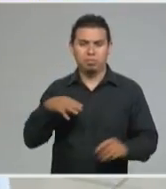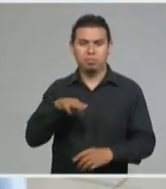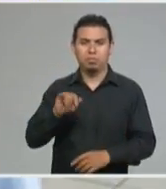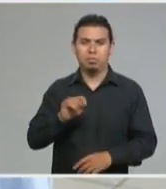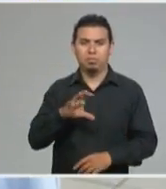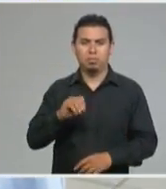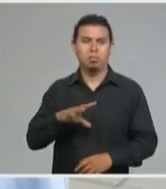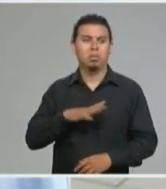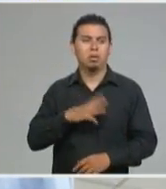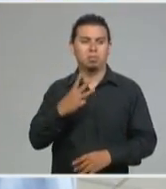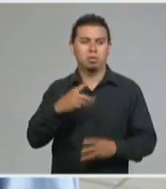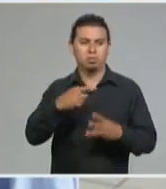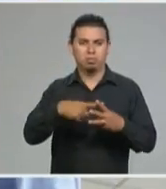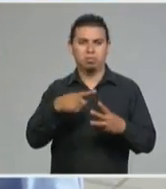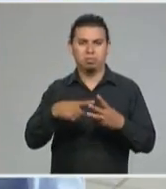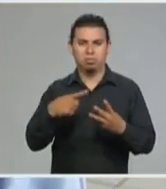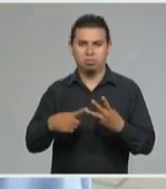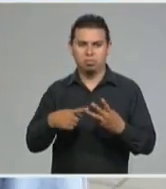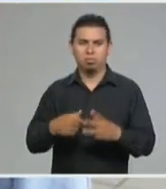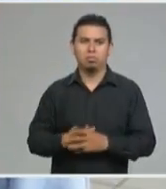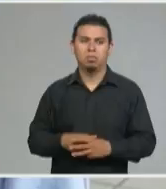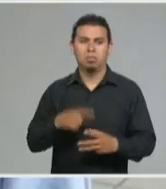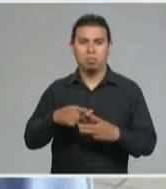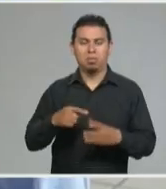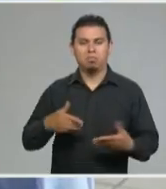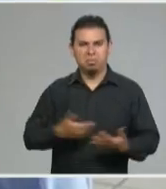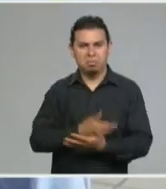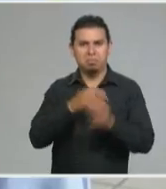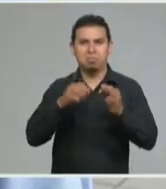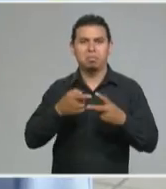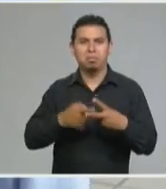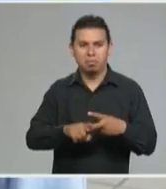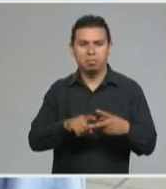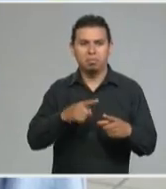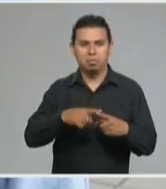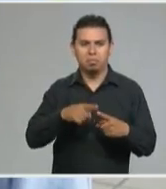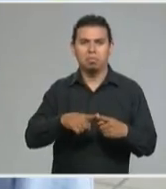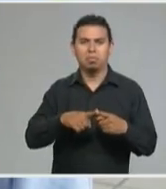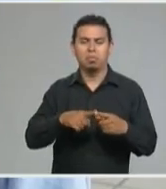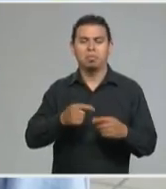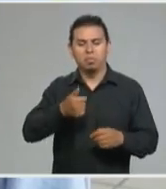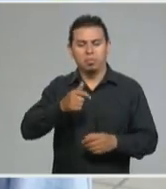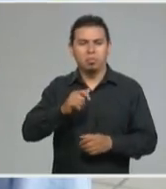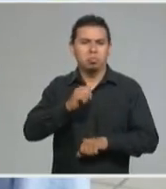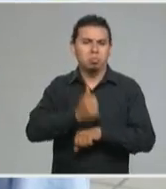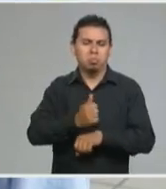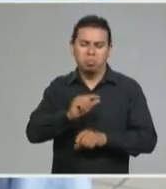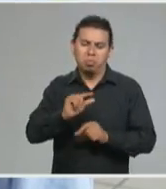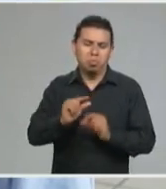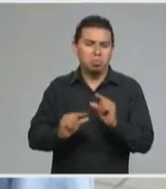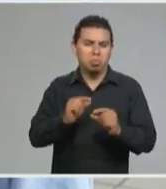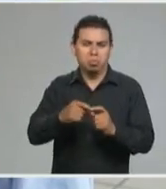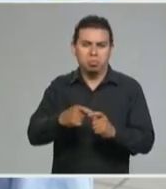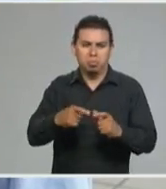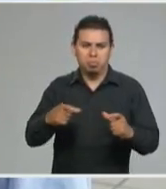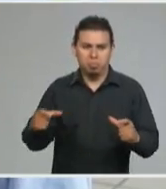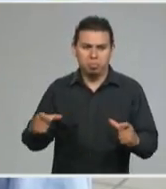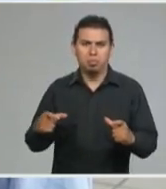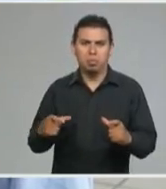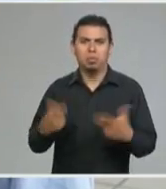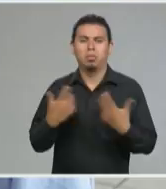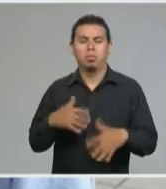tenemos tres etapas. El origen de, a partir del árbol de Apuala, los primeros pobladores. Tenemos el segundo